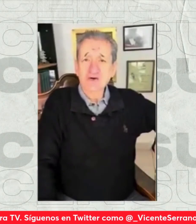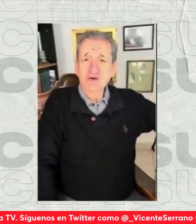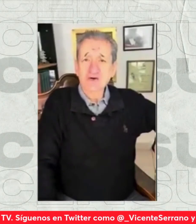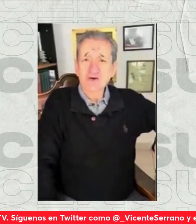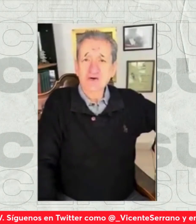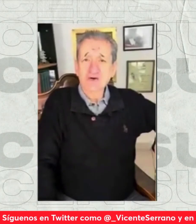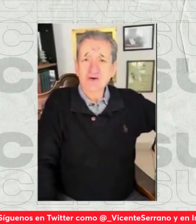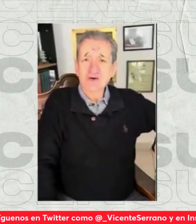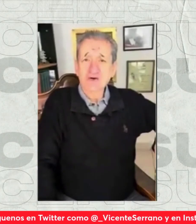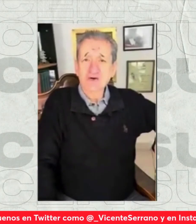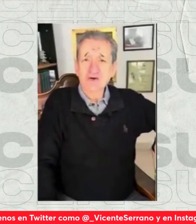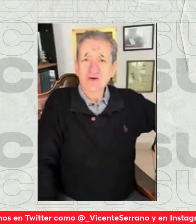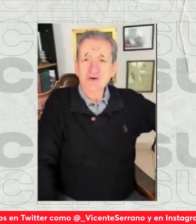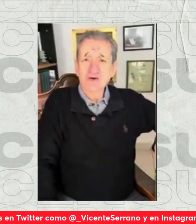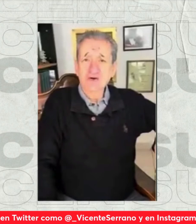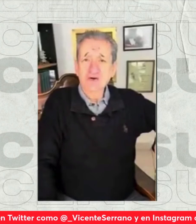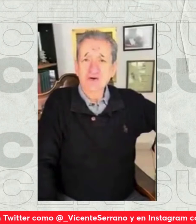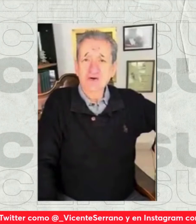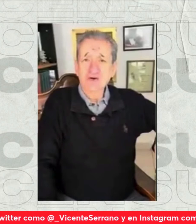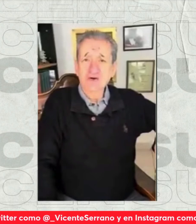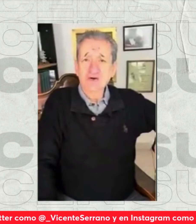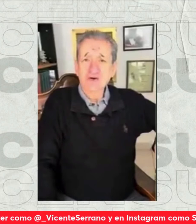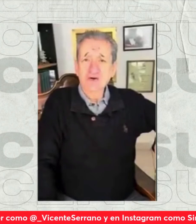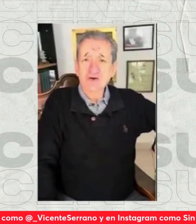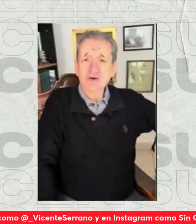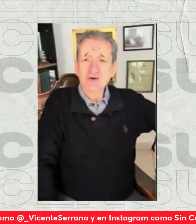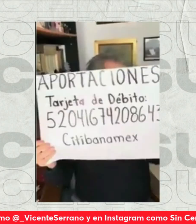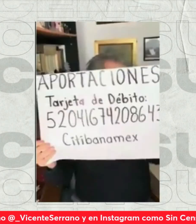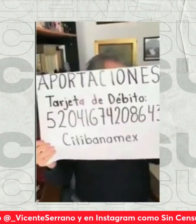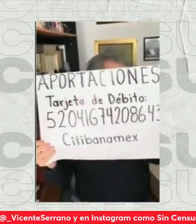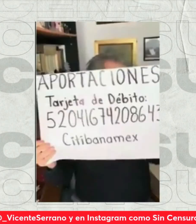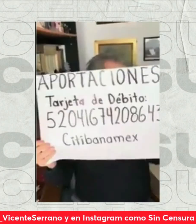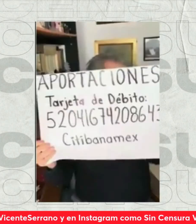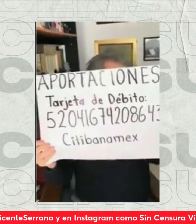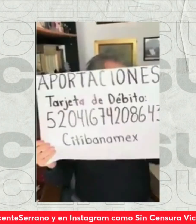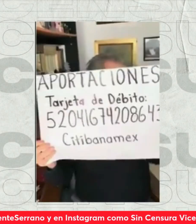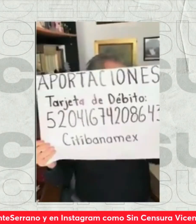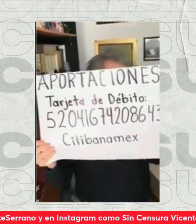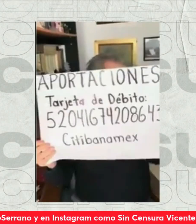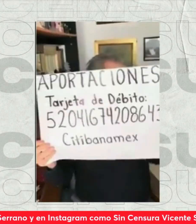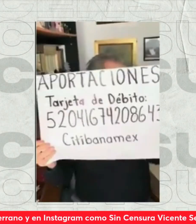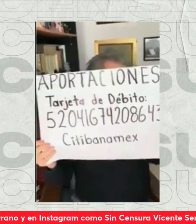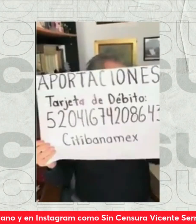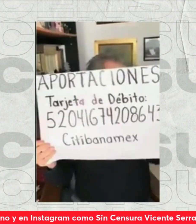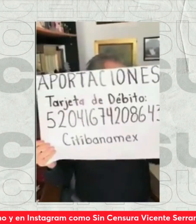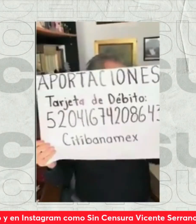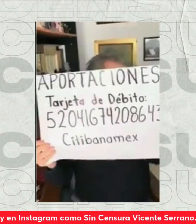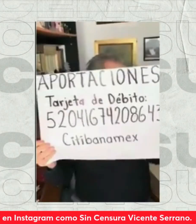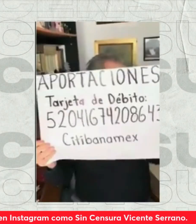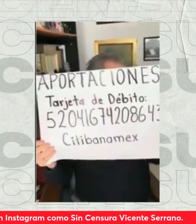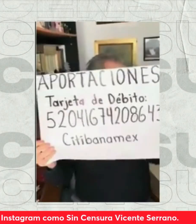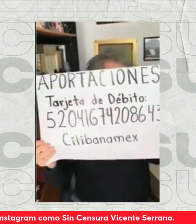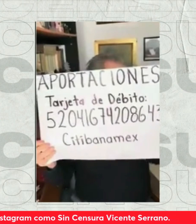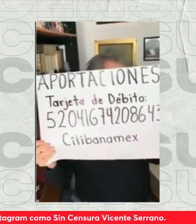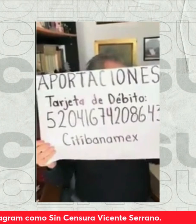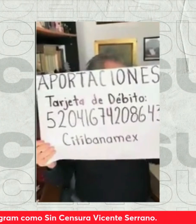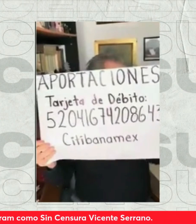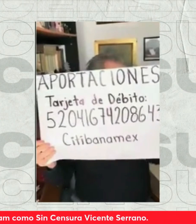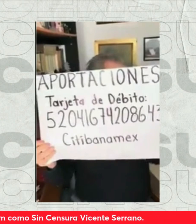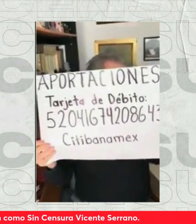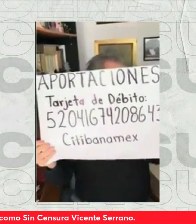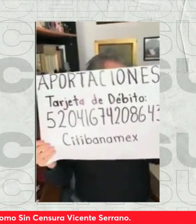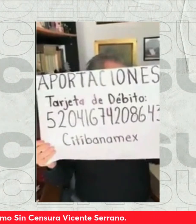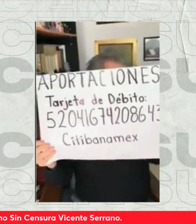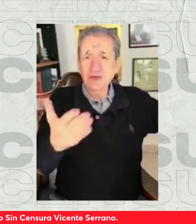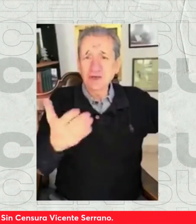la tarjeta de débito con la que puedo yo recibir sin necesidad de